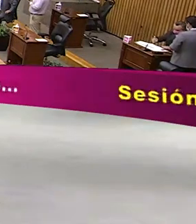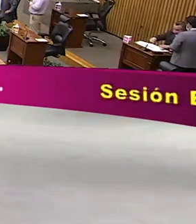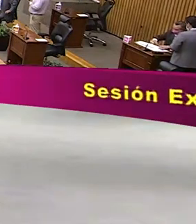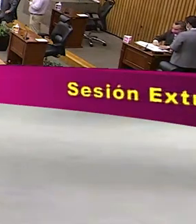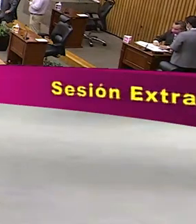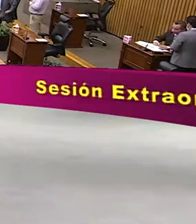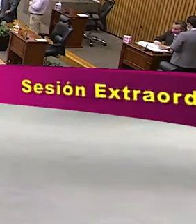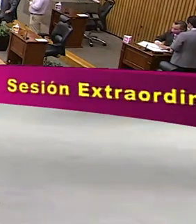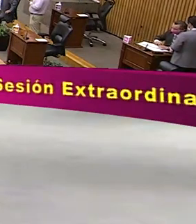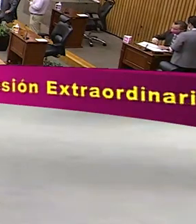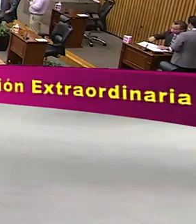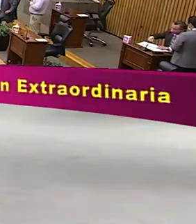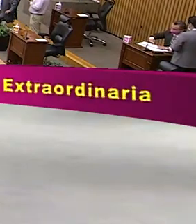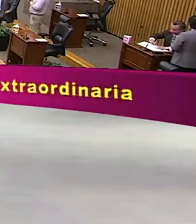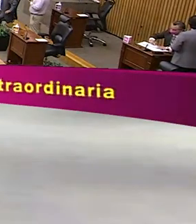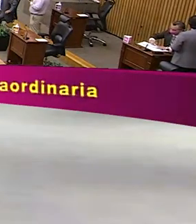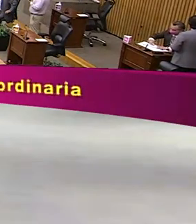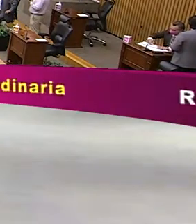y